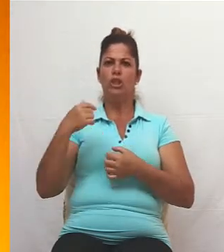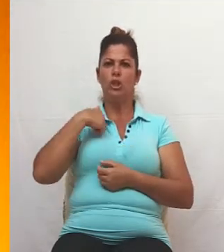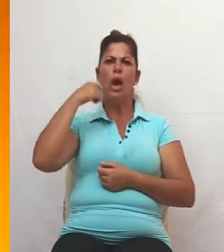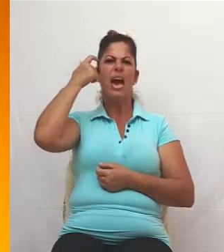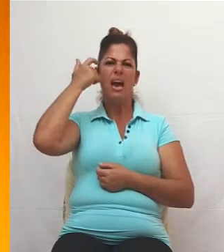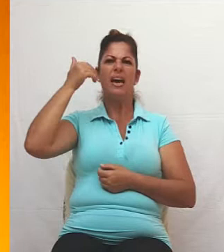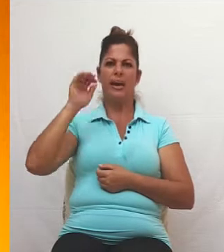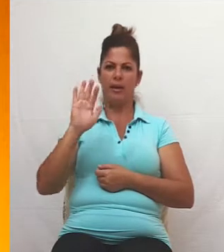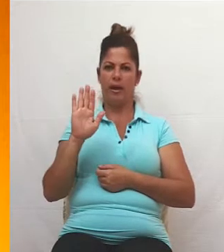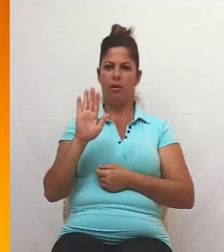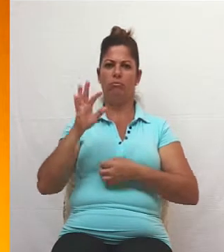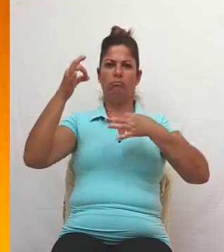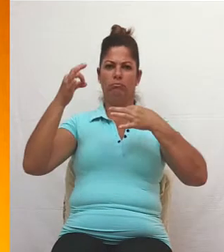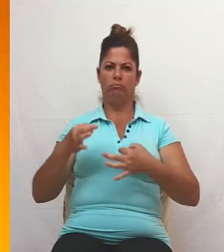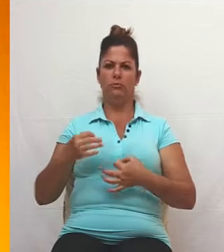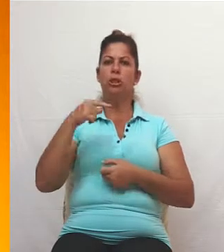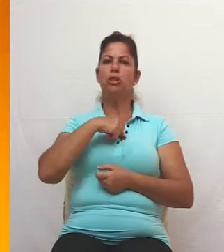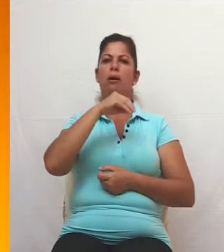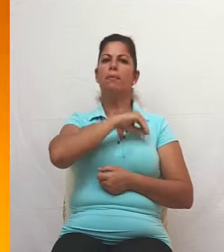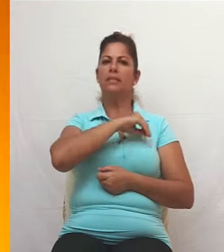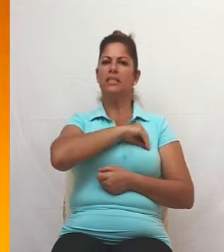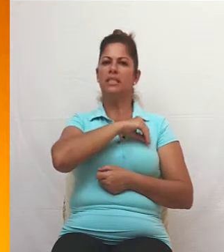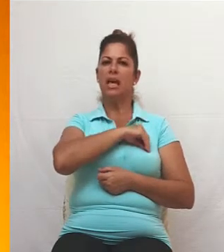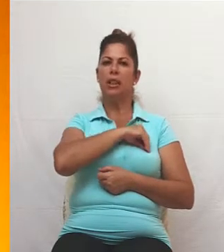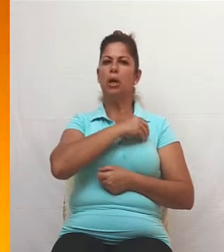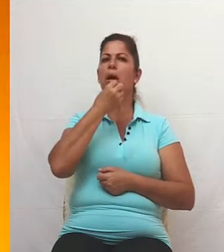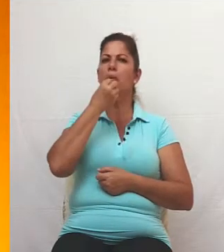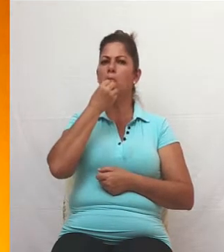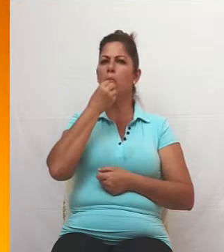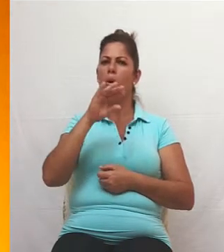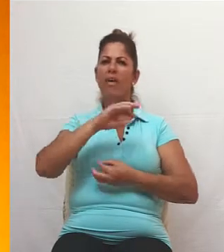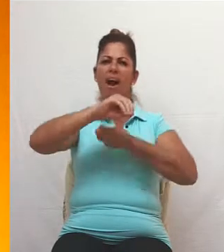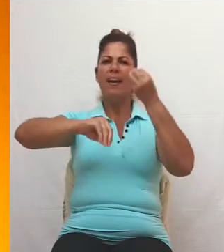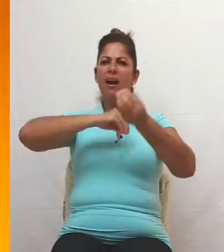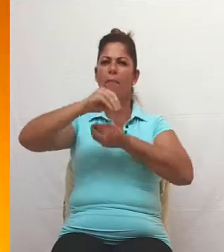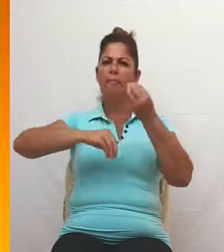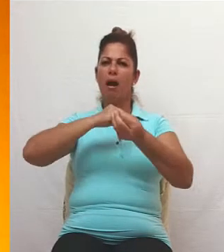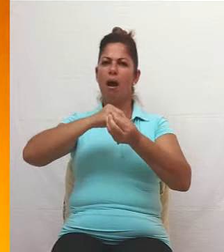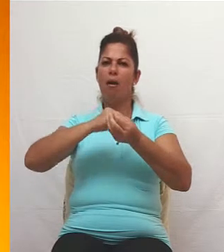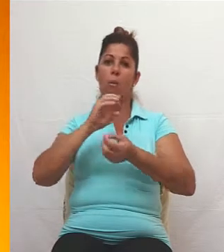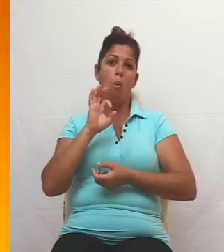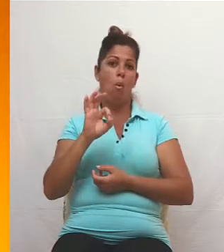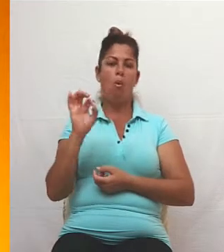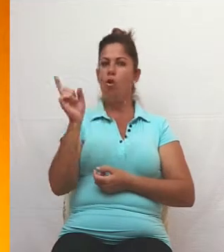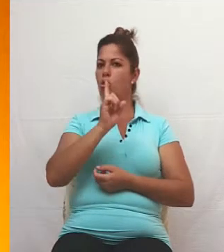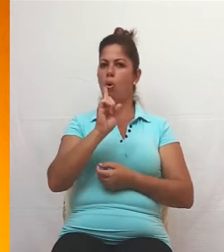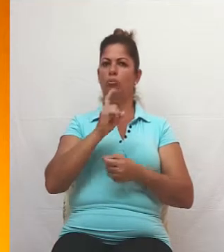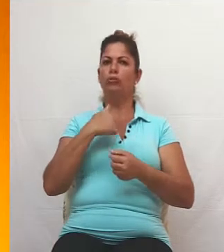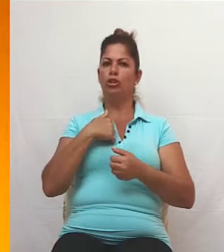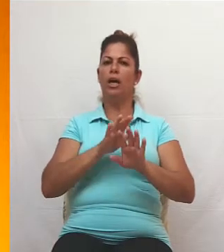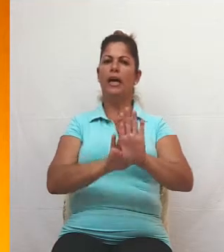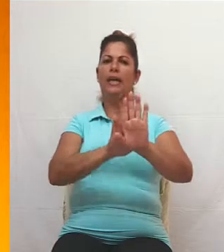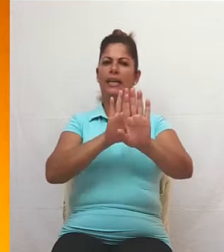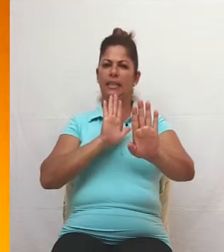o una firme creencia me siento abierto a cambiarla o por el contrario